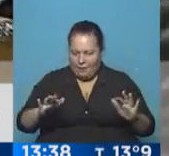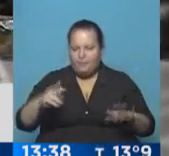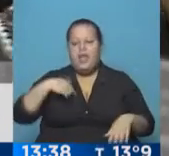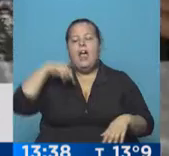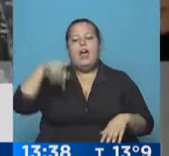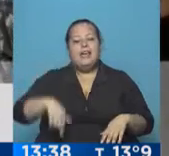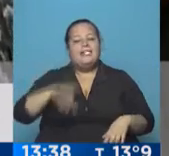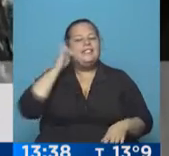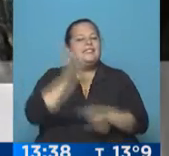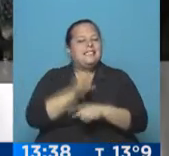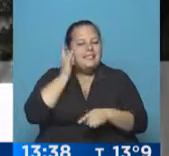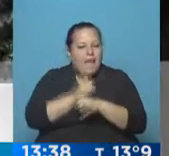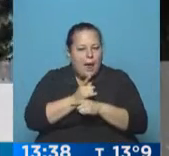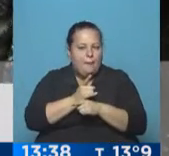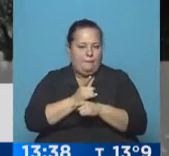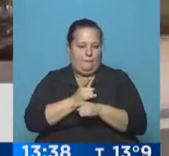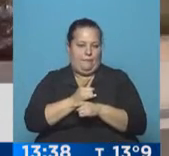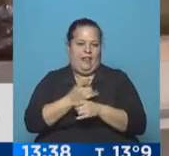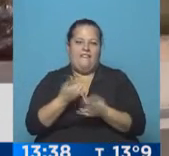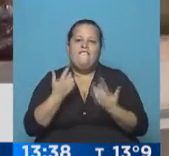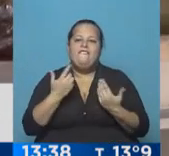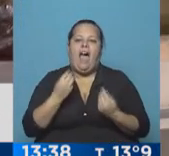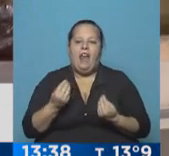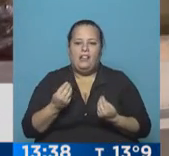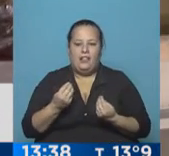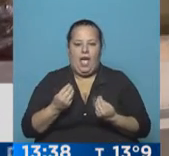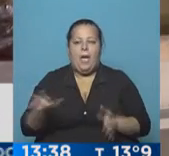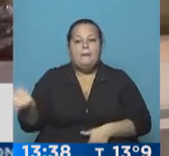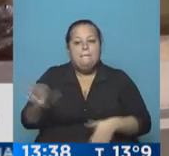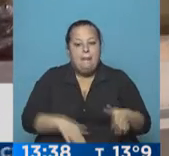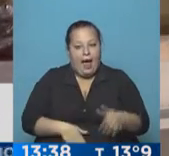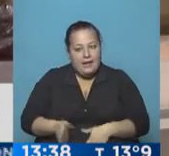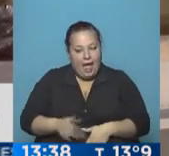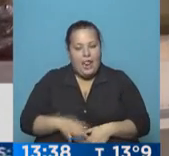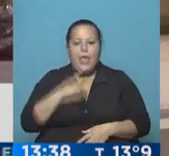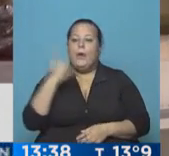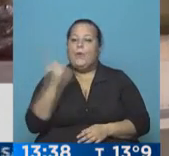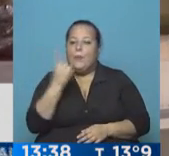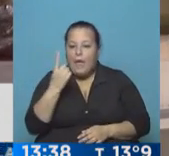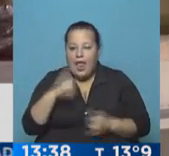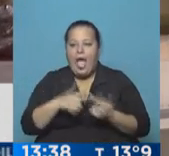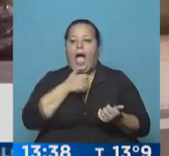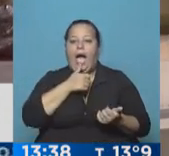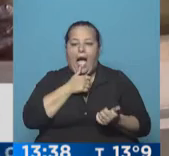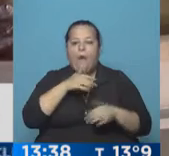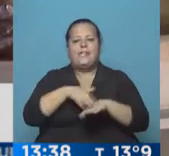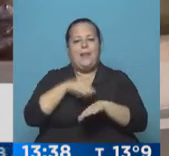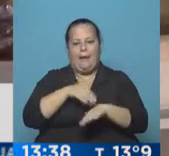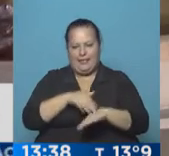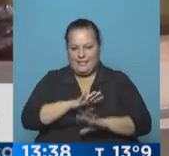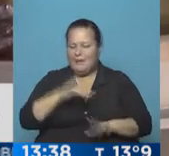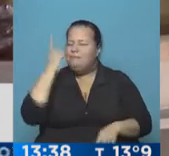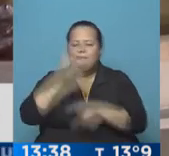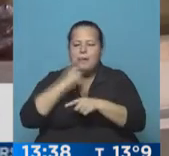que nosotros siempre hace falta es pañales velas agua y calzado